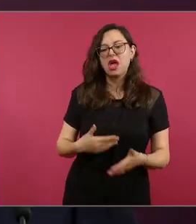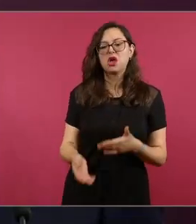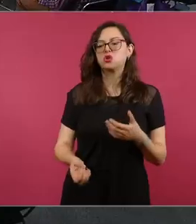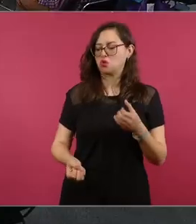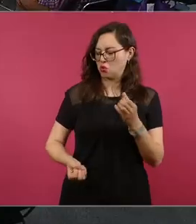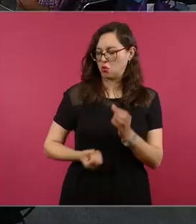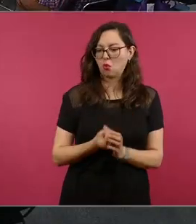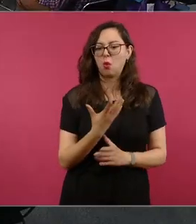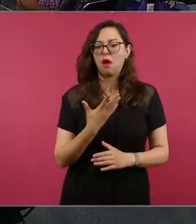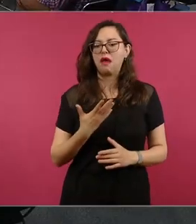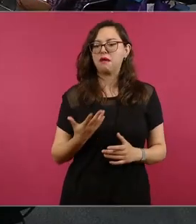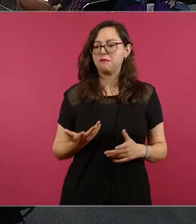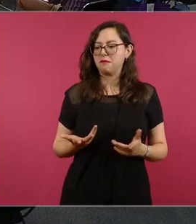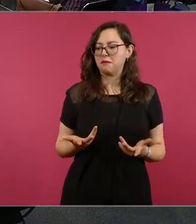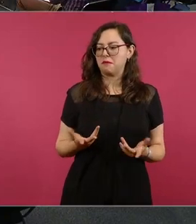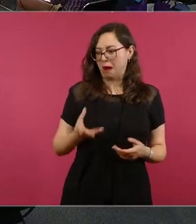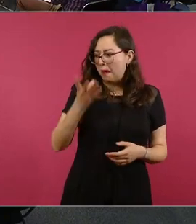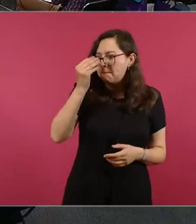sé